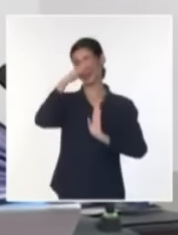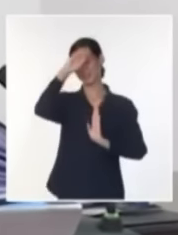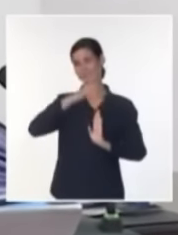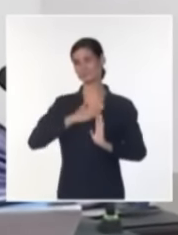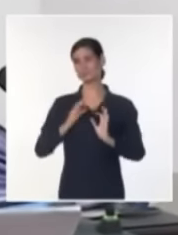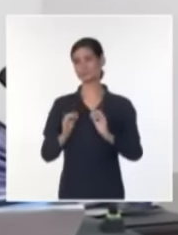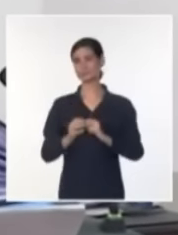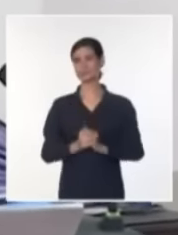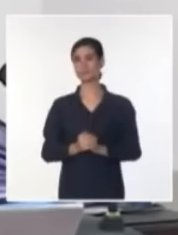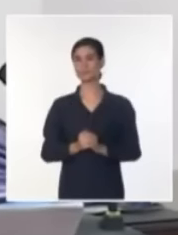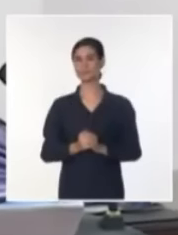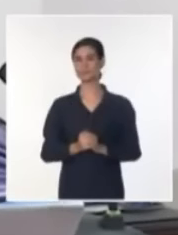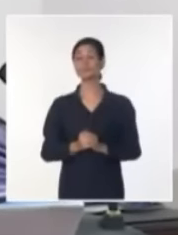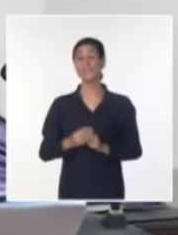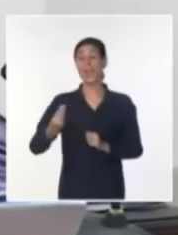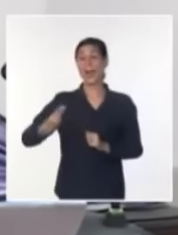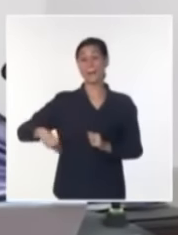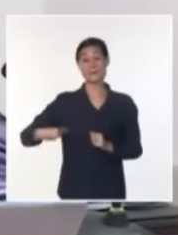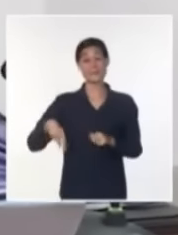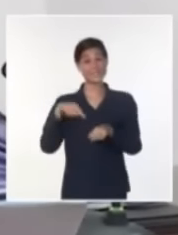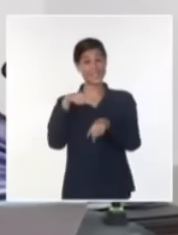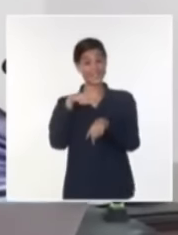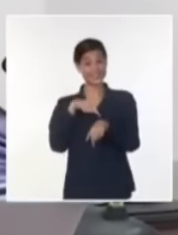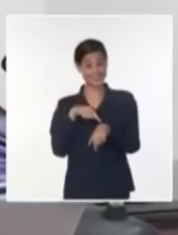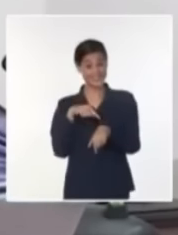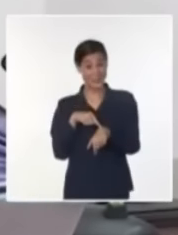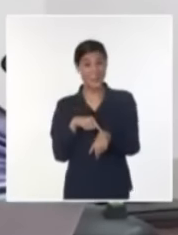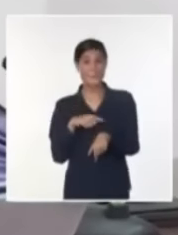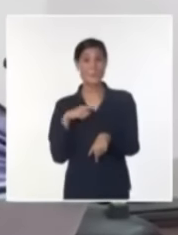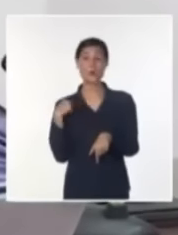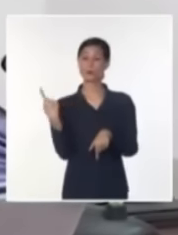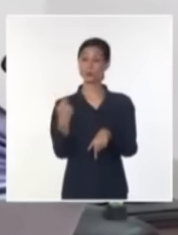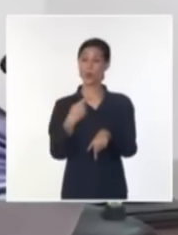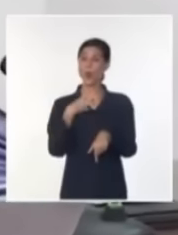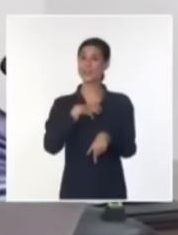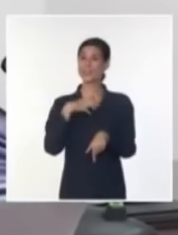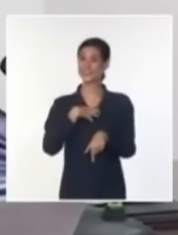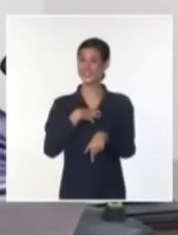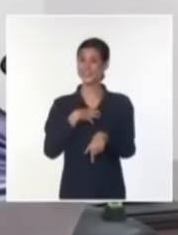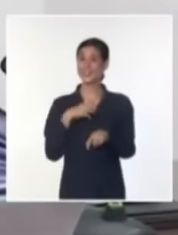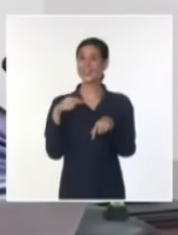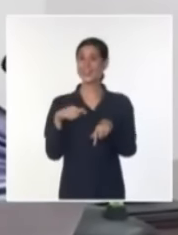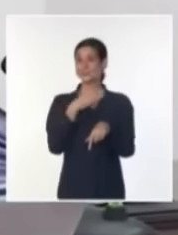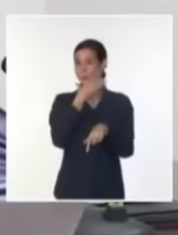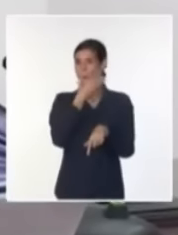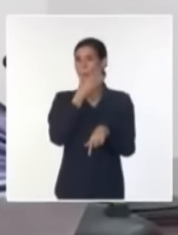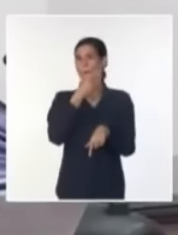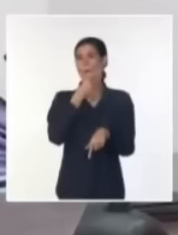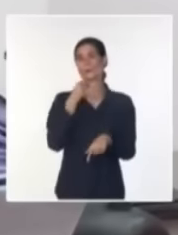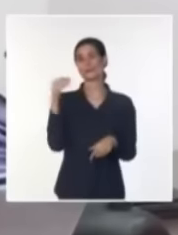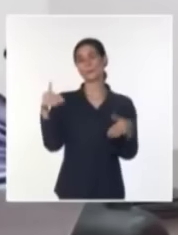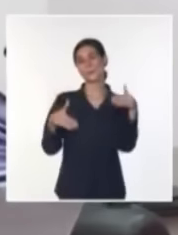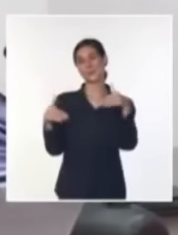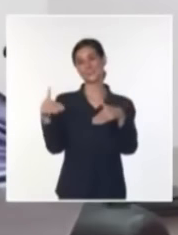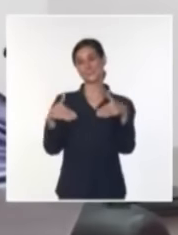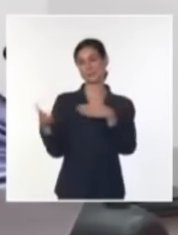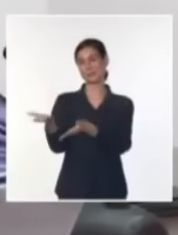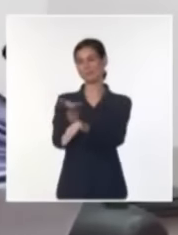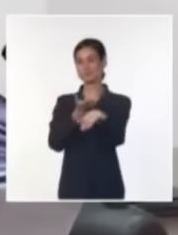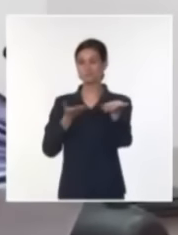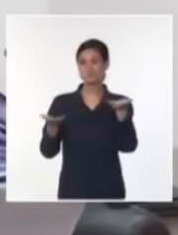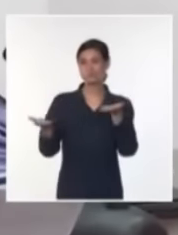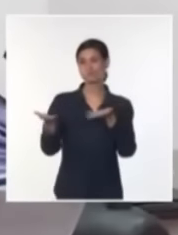Por lo tanto, aprovechen este tiempo, que es un tiempo también de los jóvenes, y